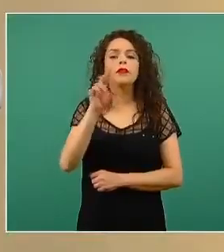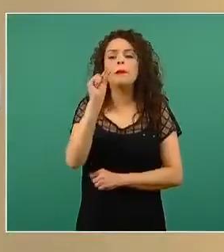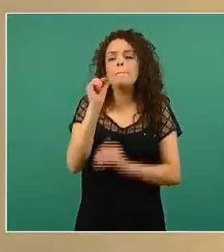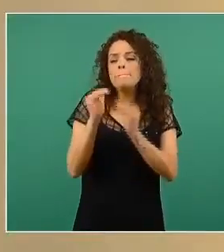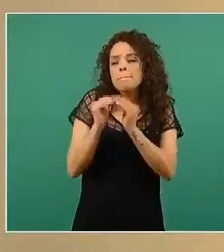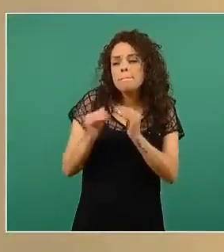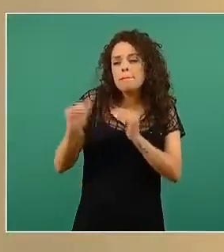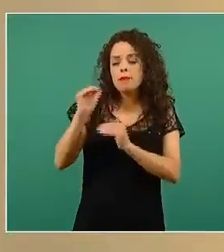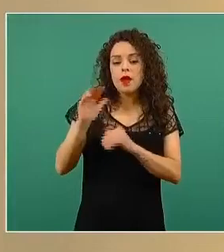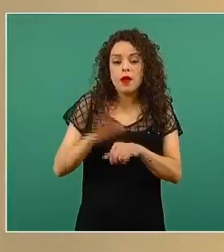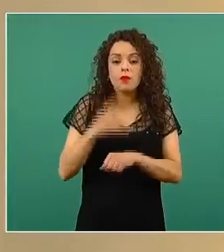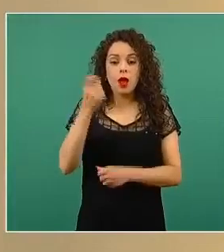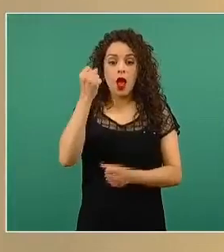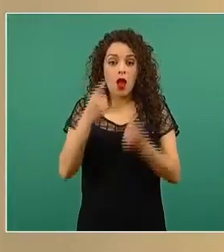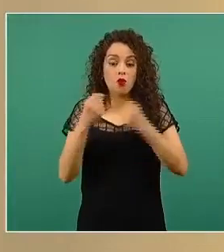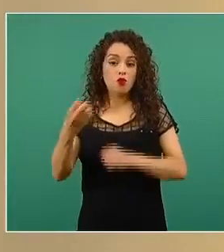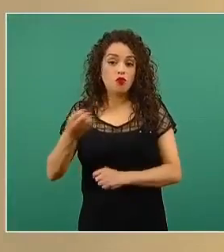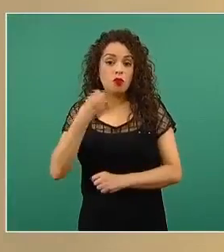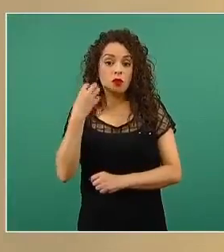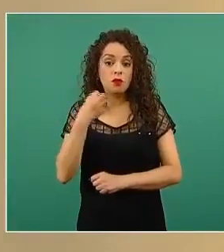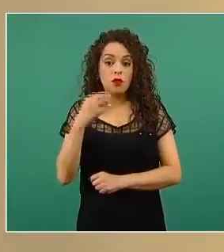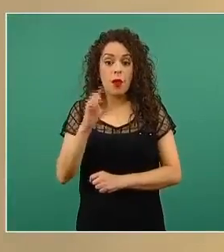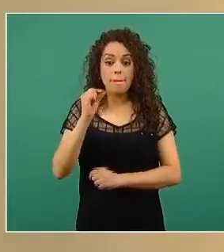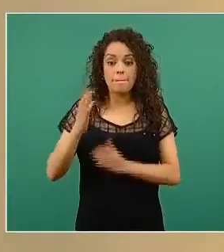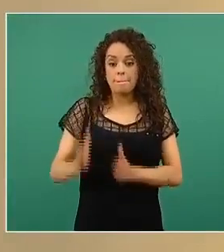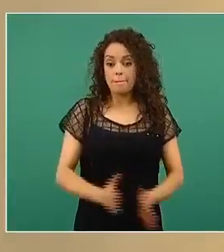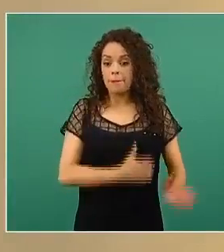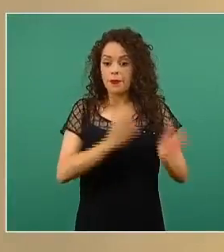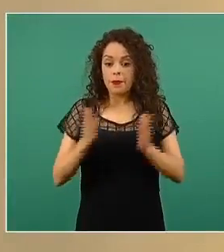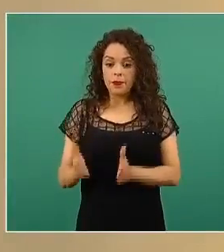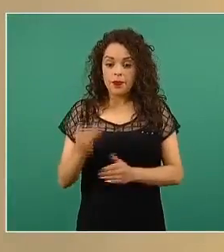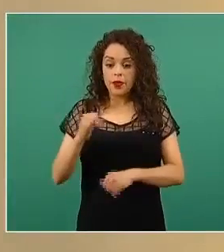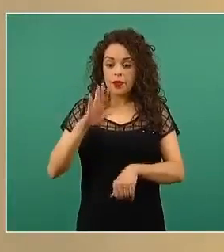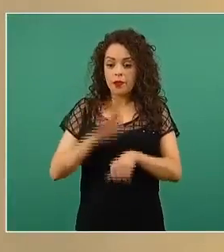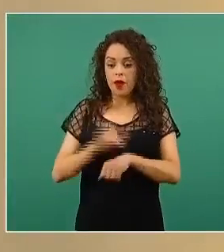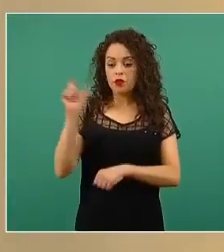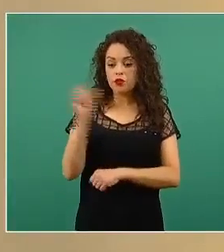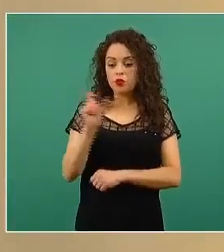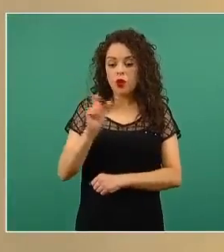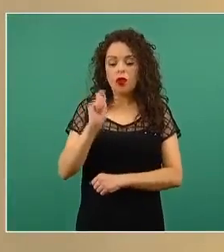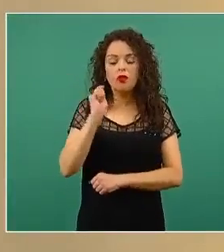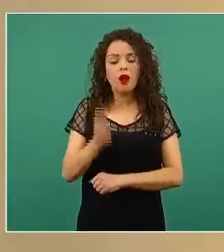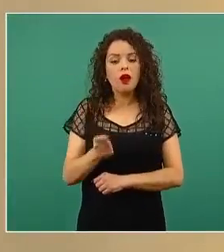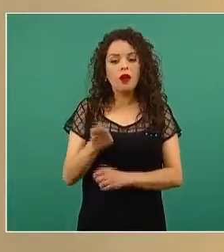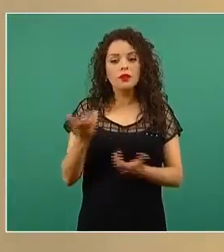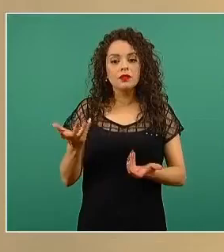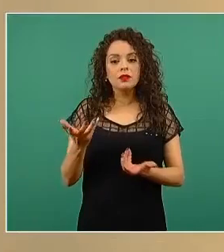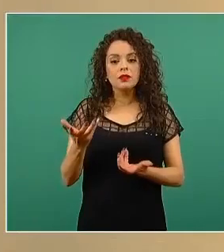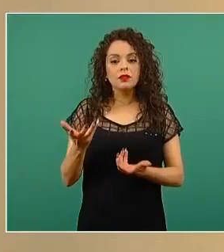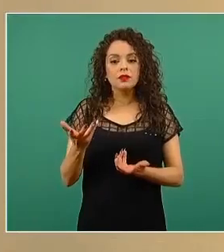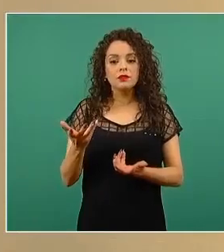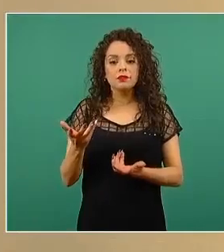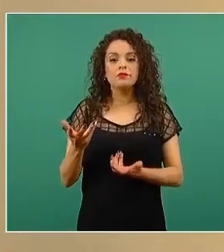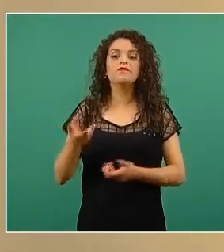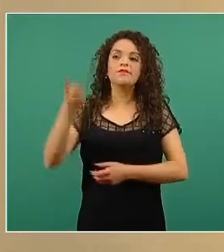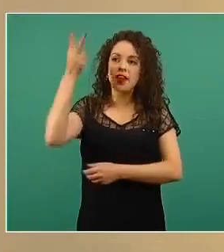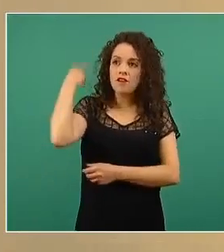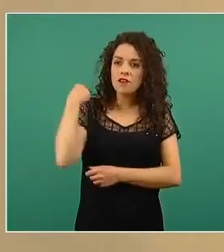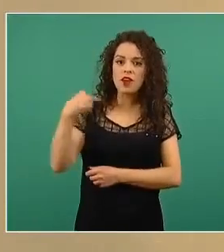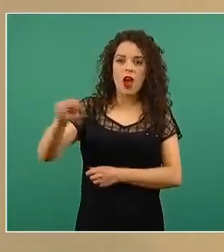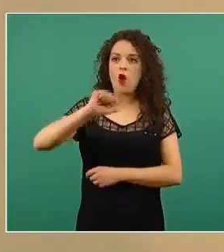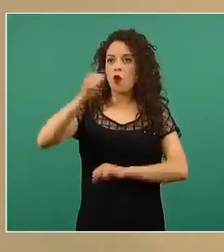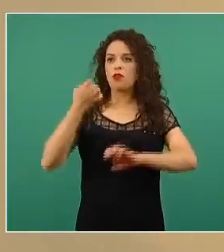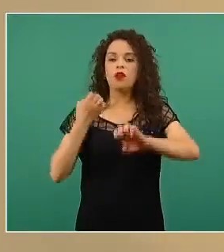había algunas conferencias de prensa que duraban un poco más, sobre todo cuando hicimos algunos viajes, algunas giras a